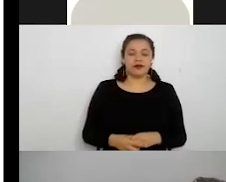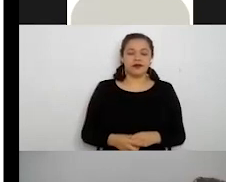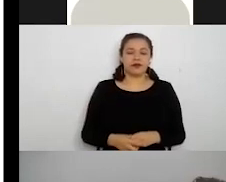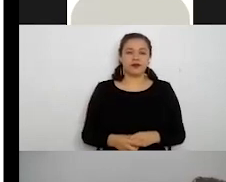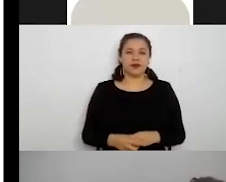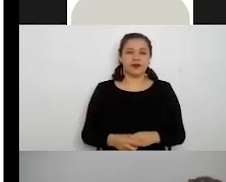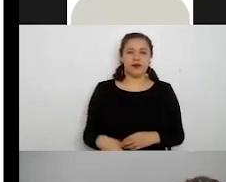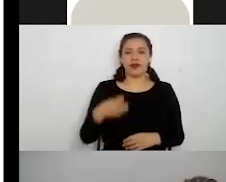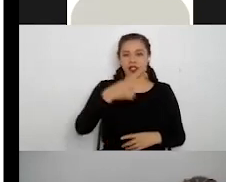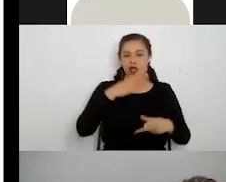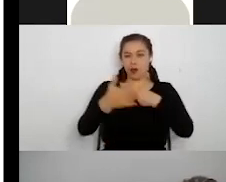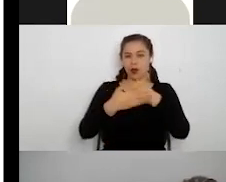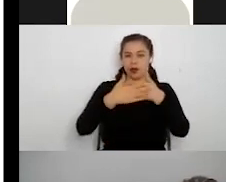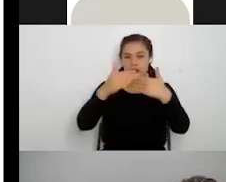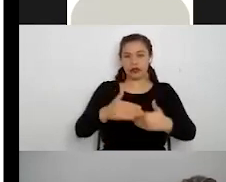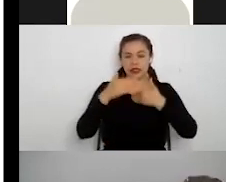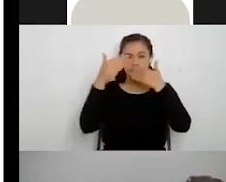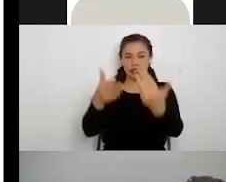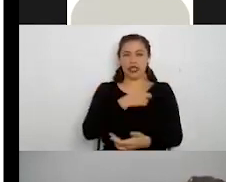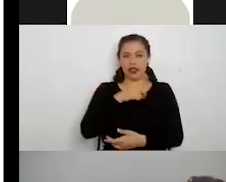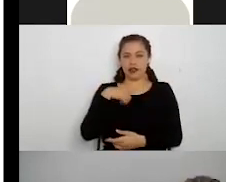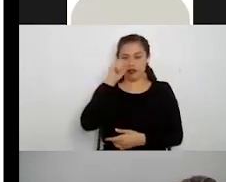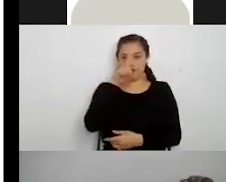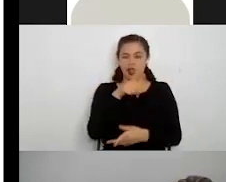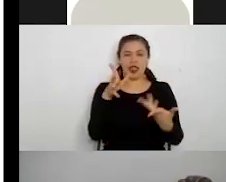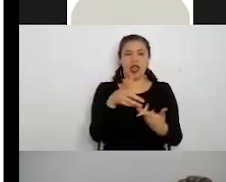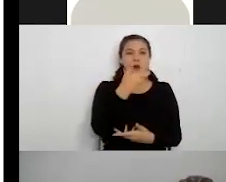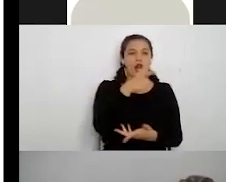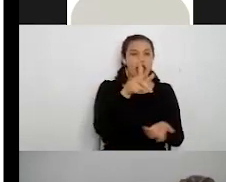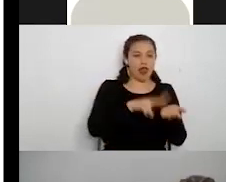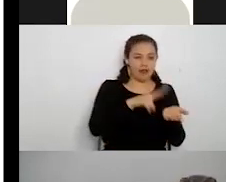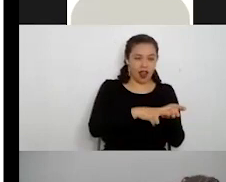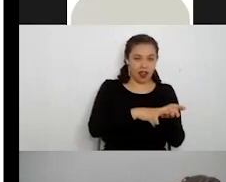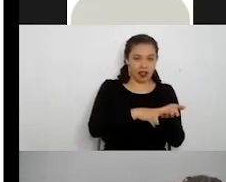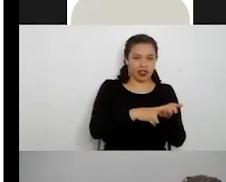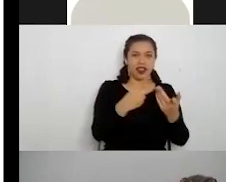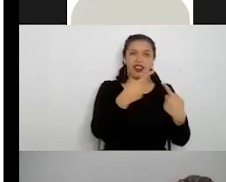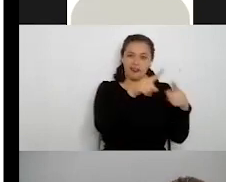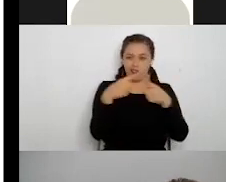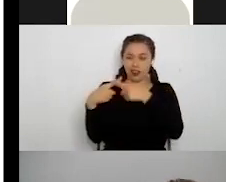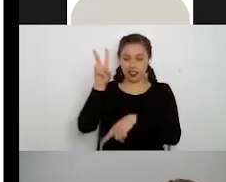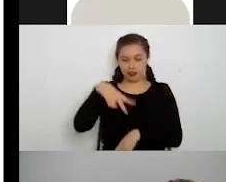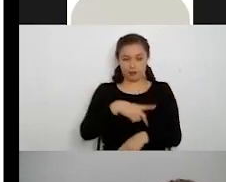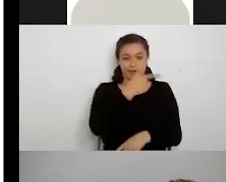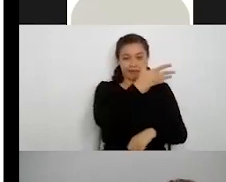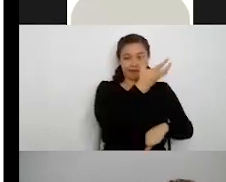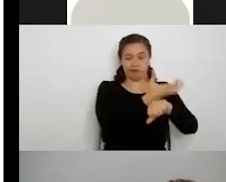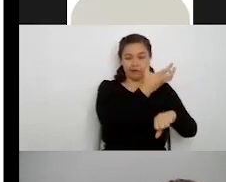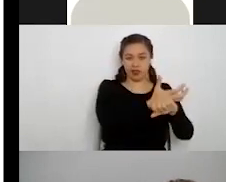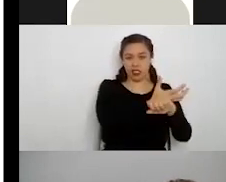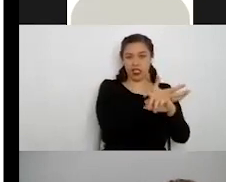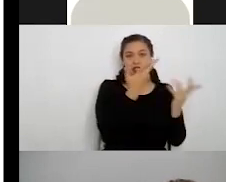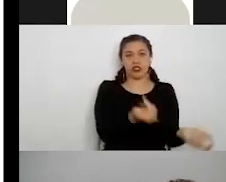incluso más adelante se van a dar cuenta que tiene mucho que ver con el tipo de cambio. Pues bueno, Estados Unidos es una economía, decía,